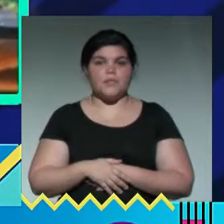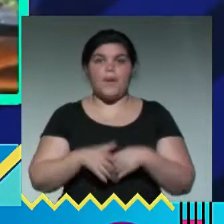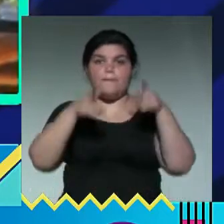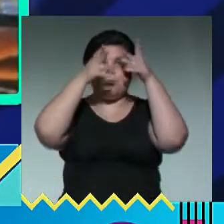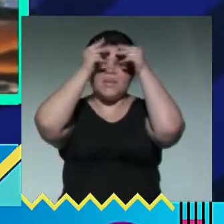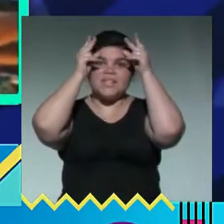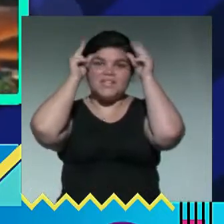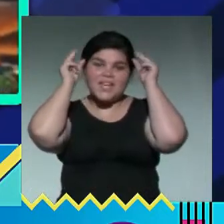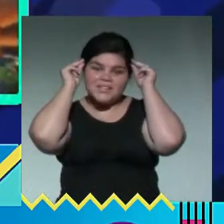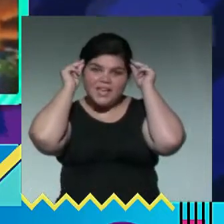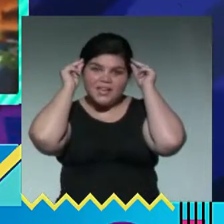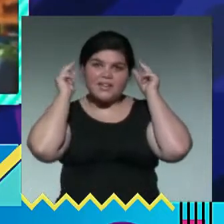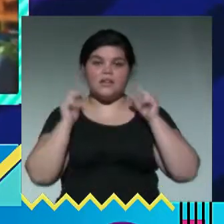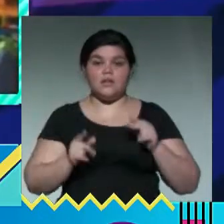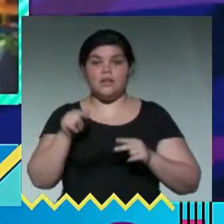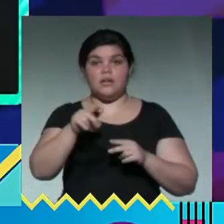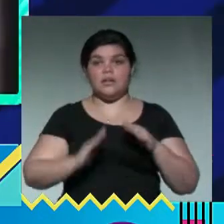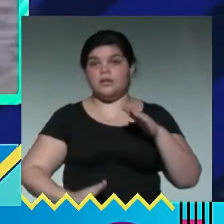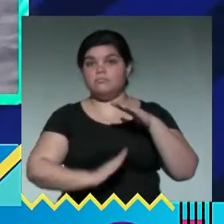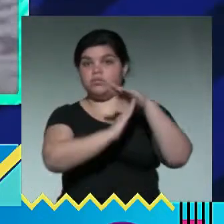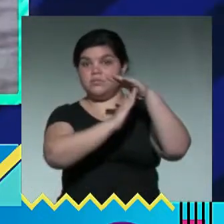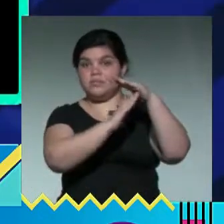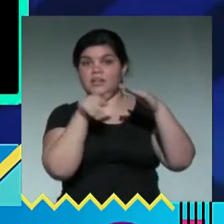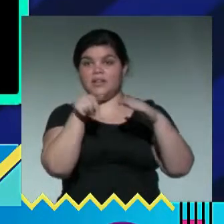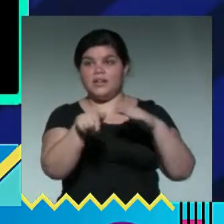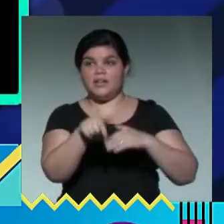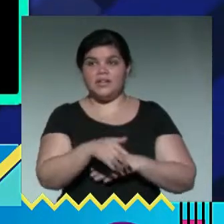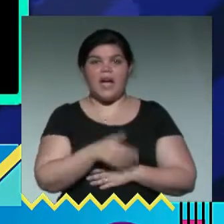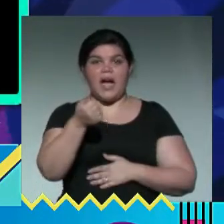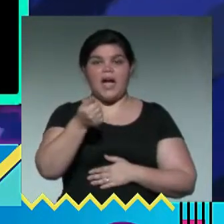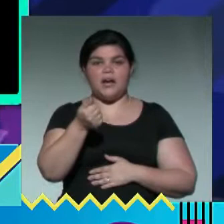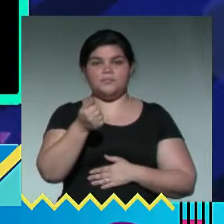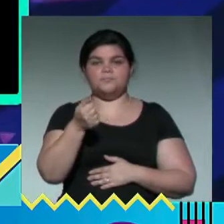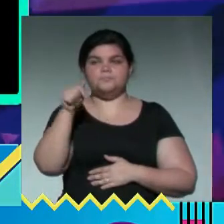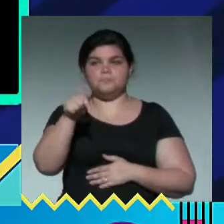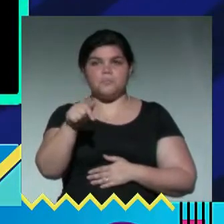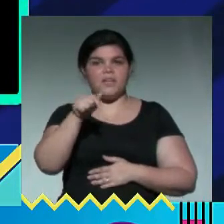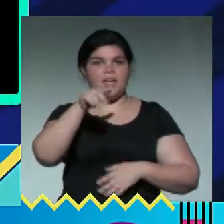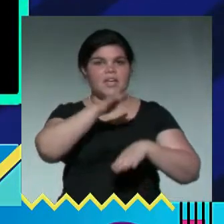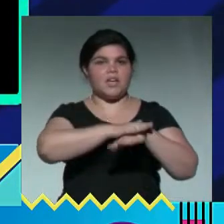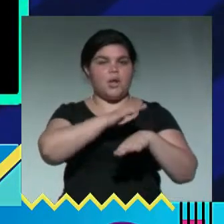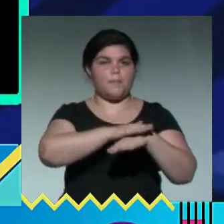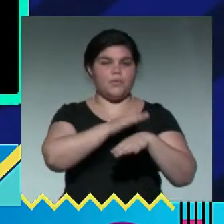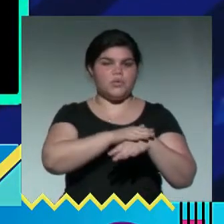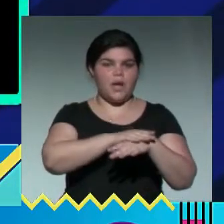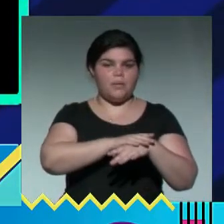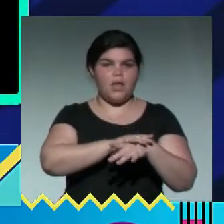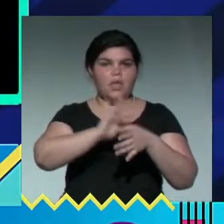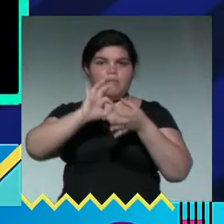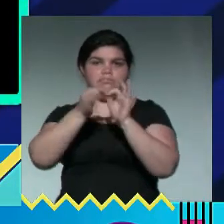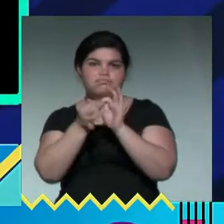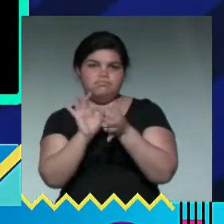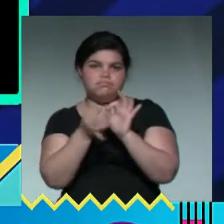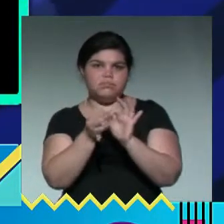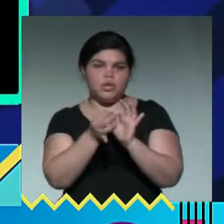el idioma de los aztecas, que ha sido tomada prisionera y va a ser la intérprete de Cortés. ¿Por qué? Porque